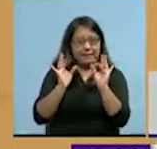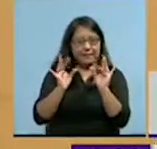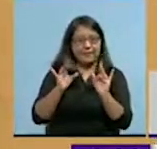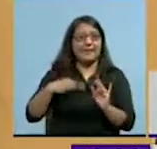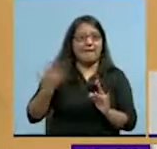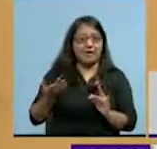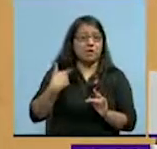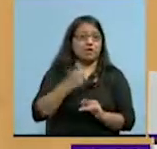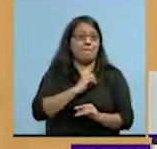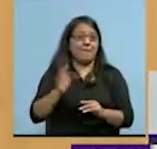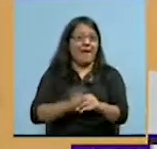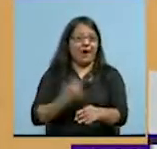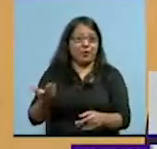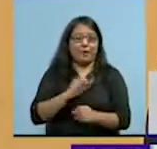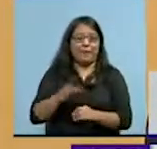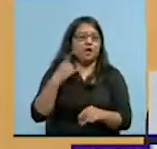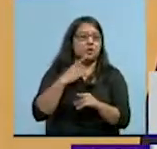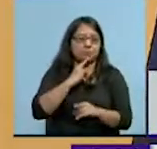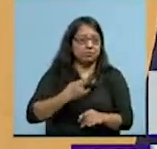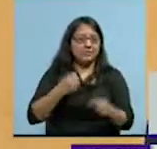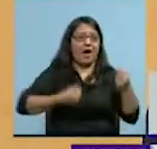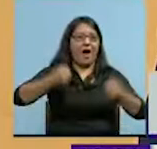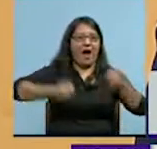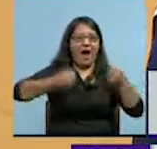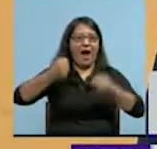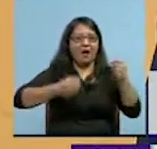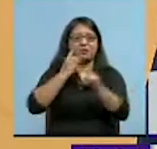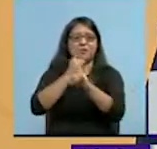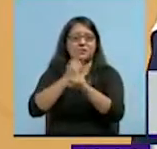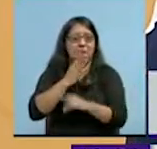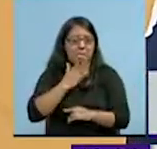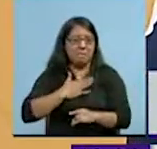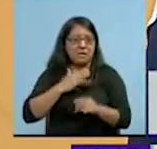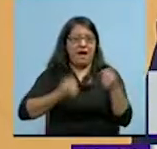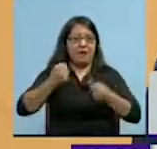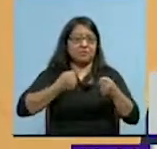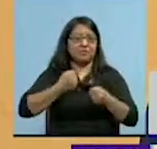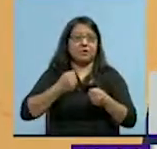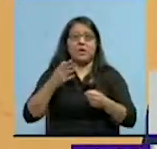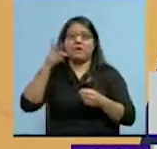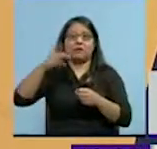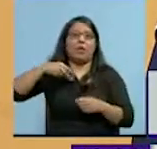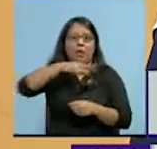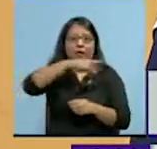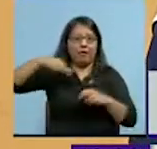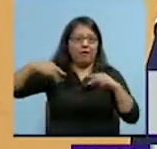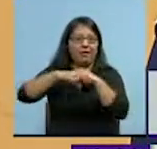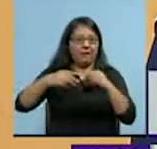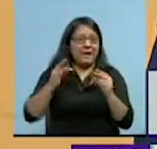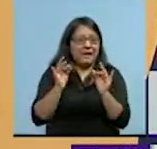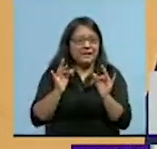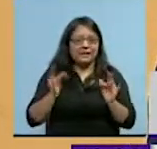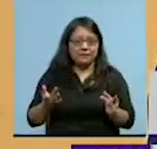que estaba acostumbrado y sobornando en auto todo el tiempo acá me ha gustado y amo personal y allá tenían a caminando así que